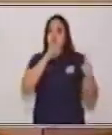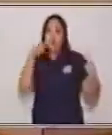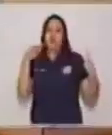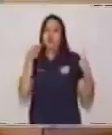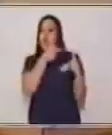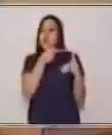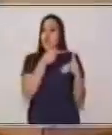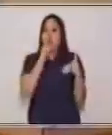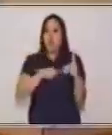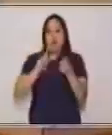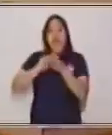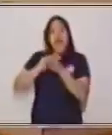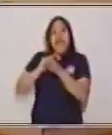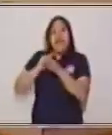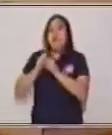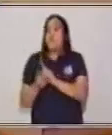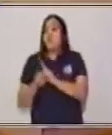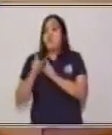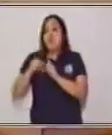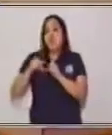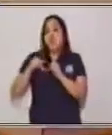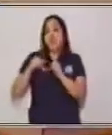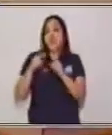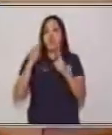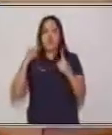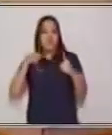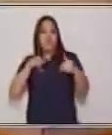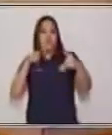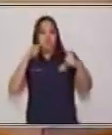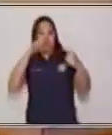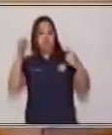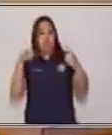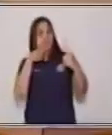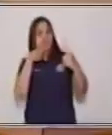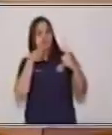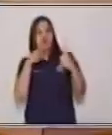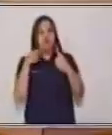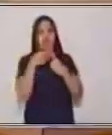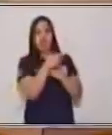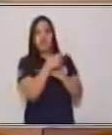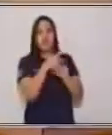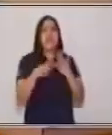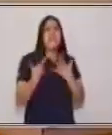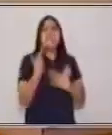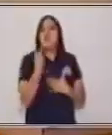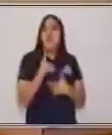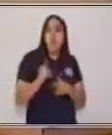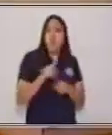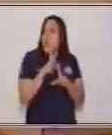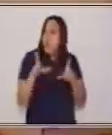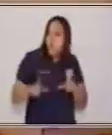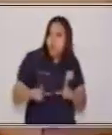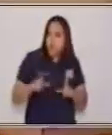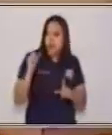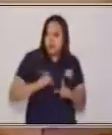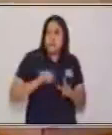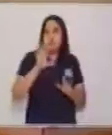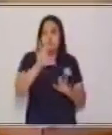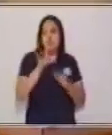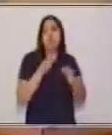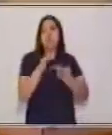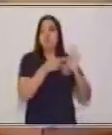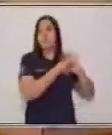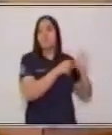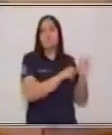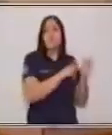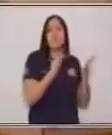el modificador indirecto y la posición. Perfecto. Entonces, el modificador